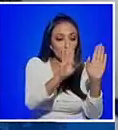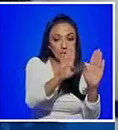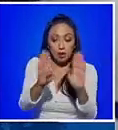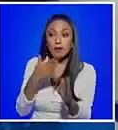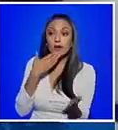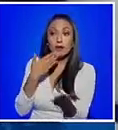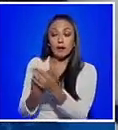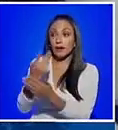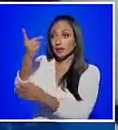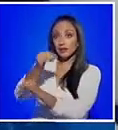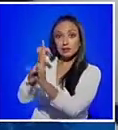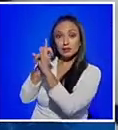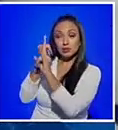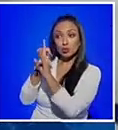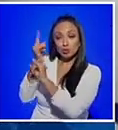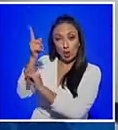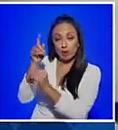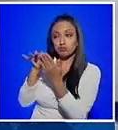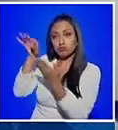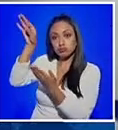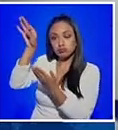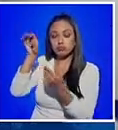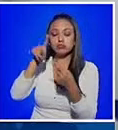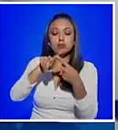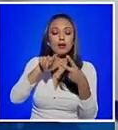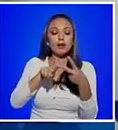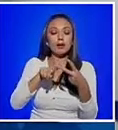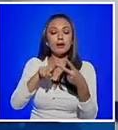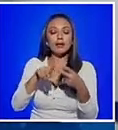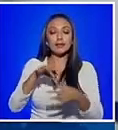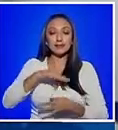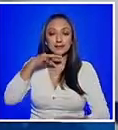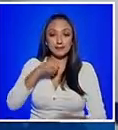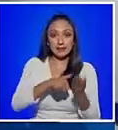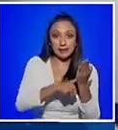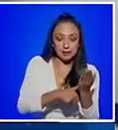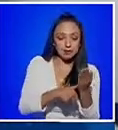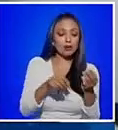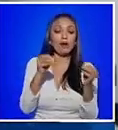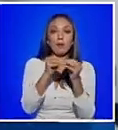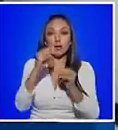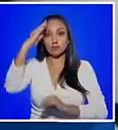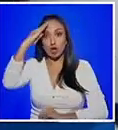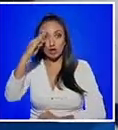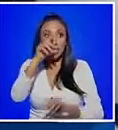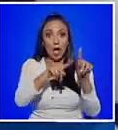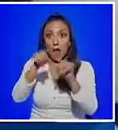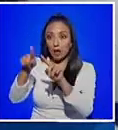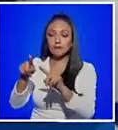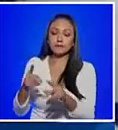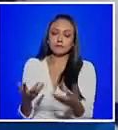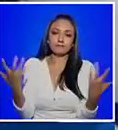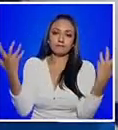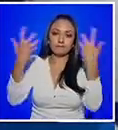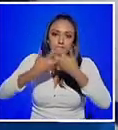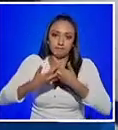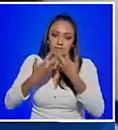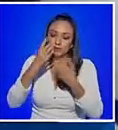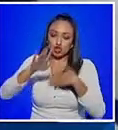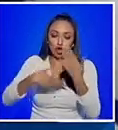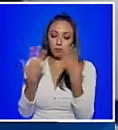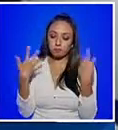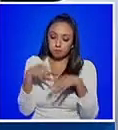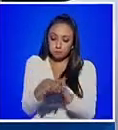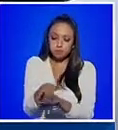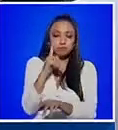son el INEC, el Registro Civil y Criminalística de la Policía Nacional, conjuntamente con SNAI, estamos integrándonos para que esta información sea